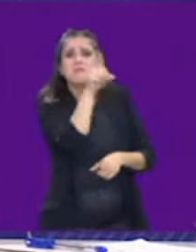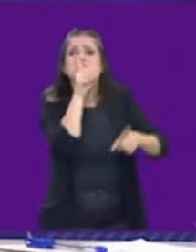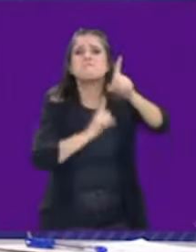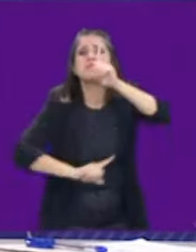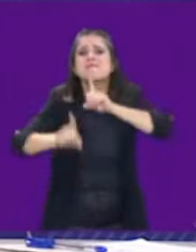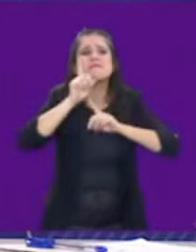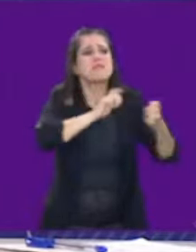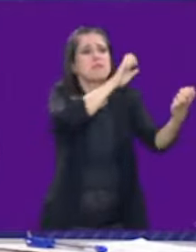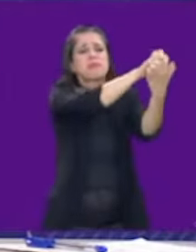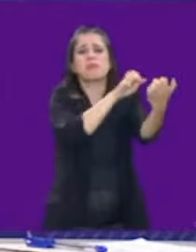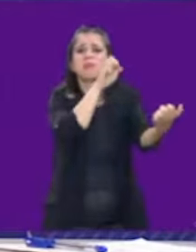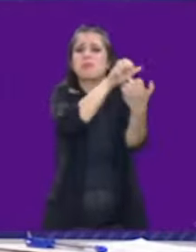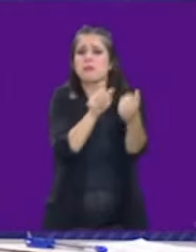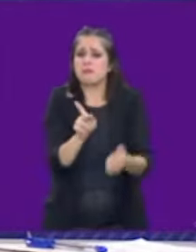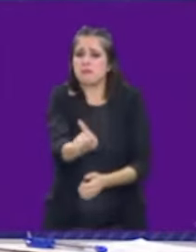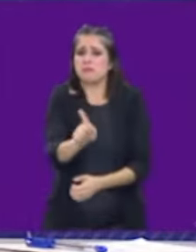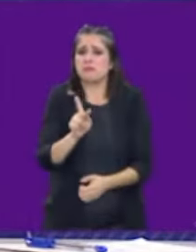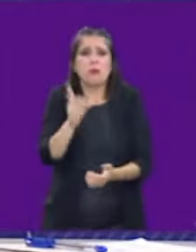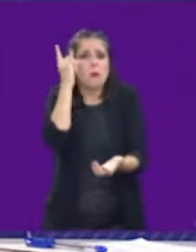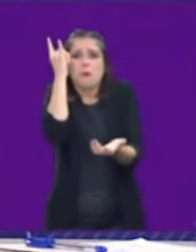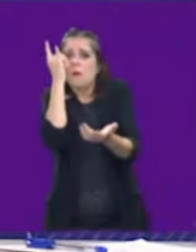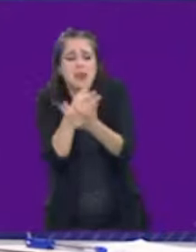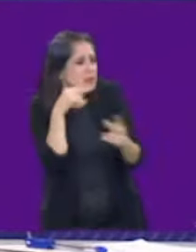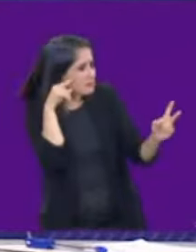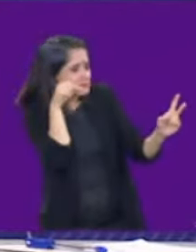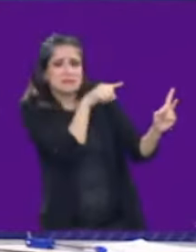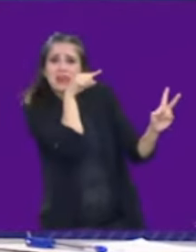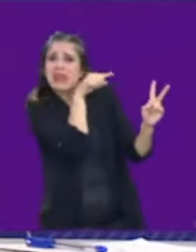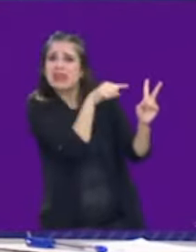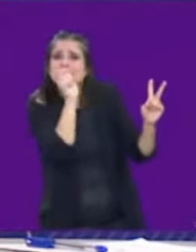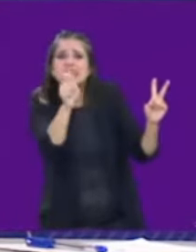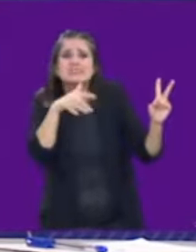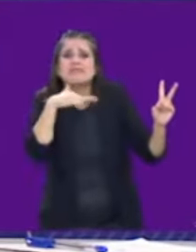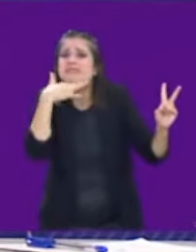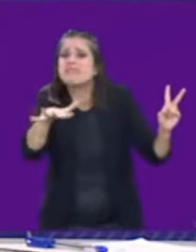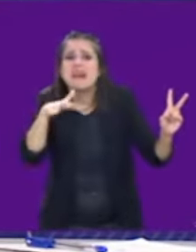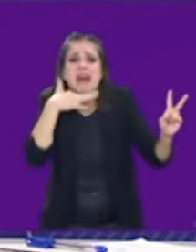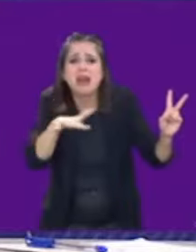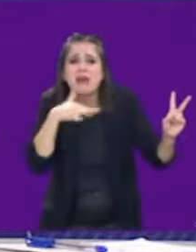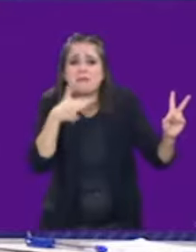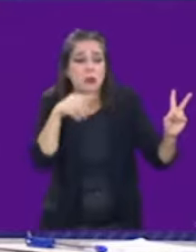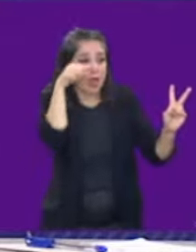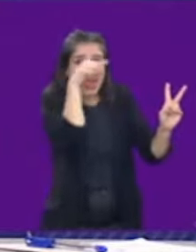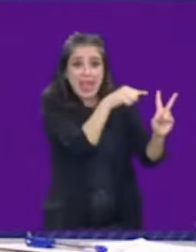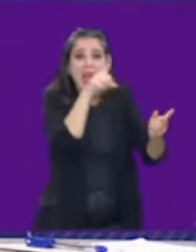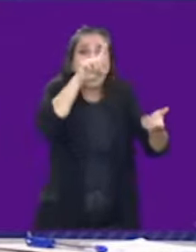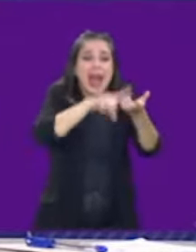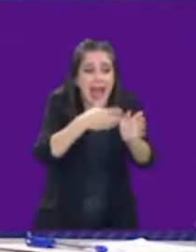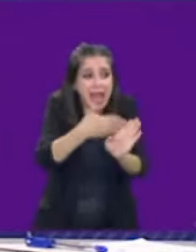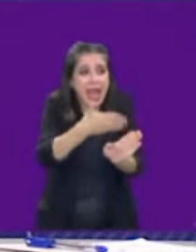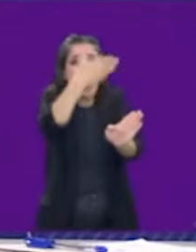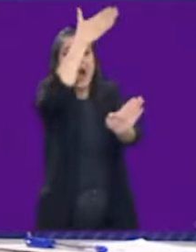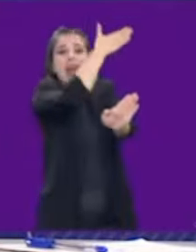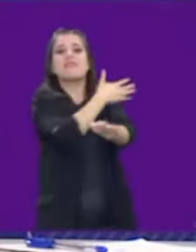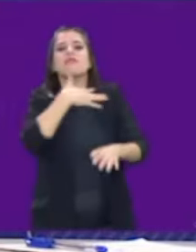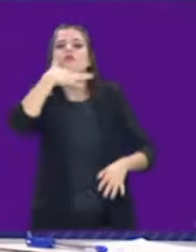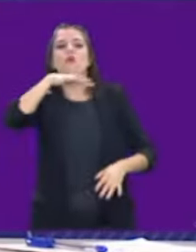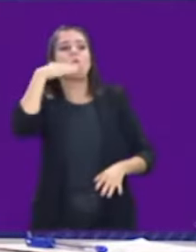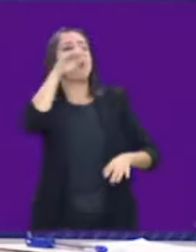simulación son unos profesionales de la trampa empezaron campañas ilegalmente